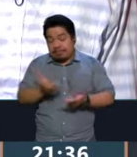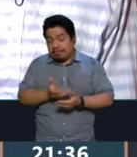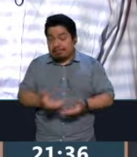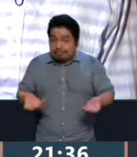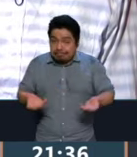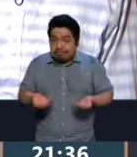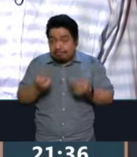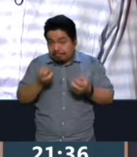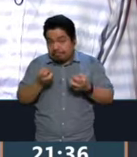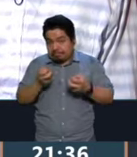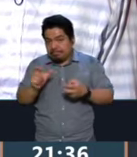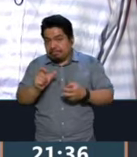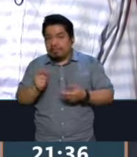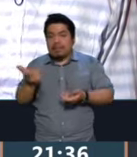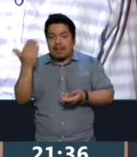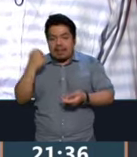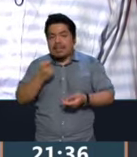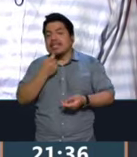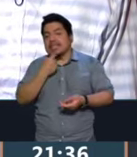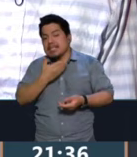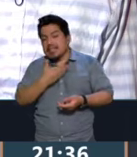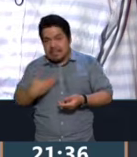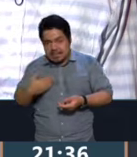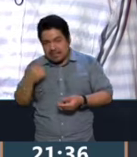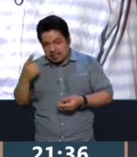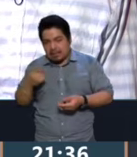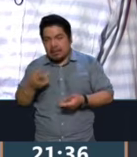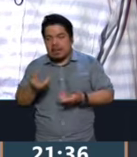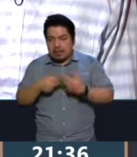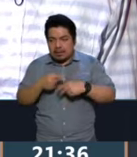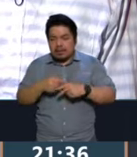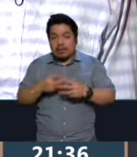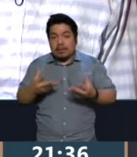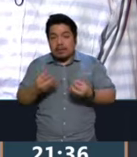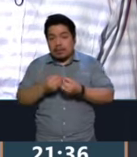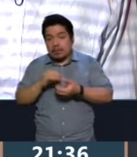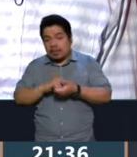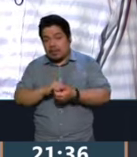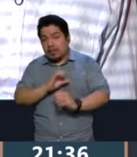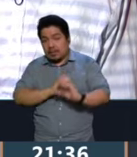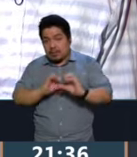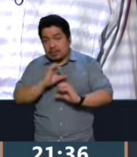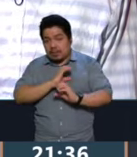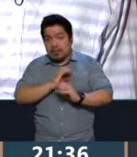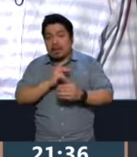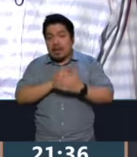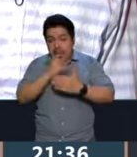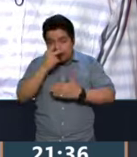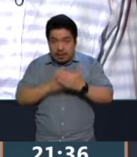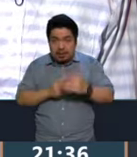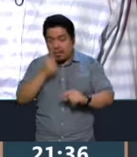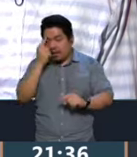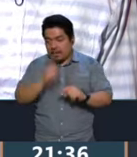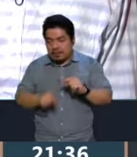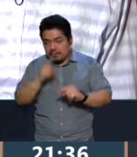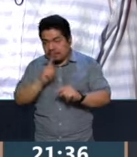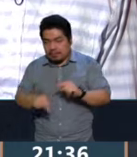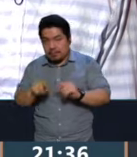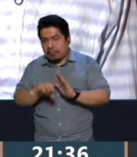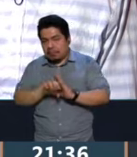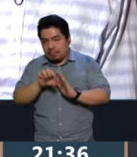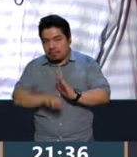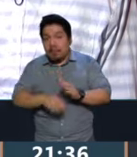cabe mencionar que cuando llegó Andrés Manuel López Obrador a la presidencia, de la mano de Claudia Sheinbaum, eliminaron el programa de que asistieras